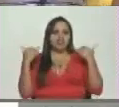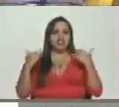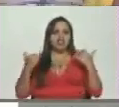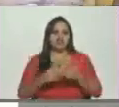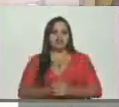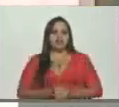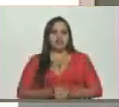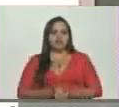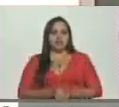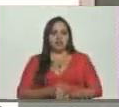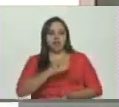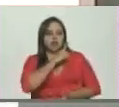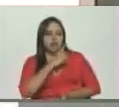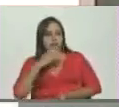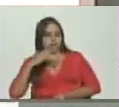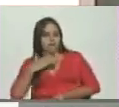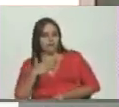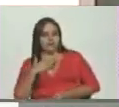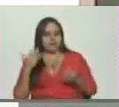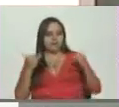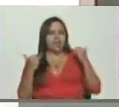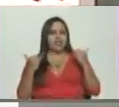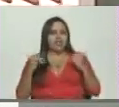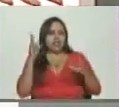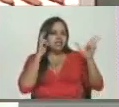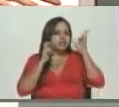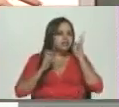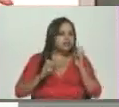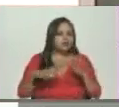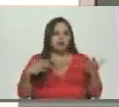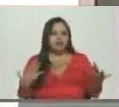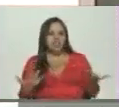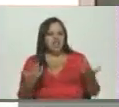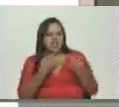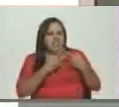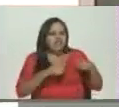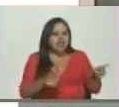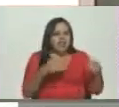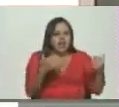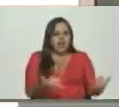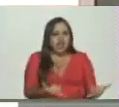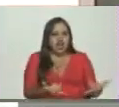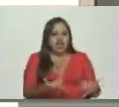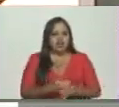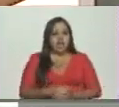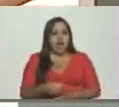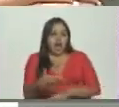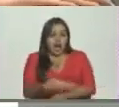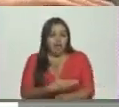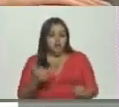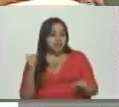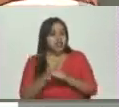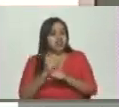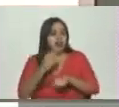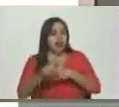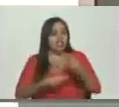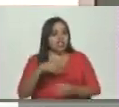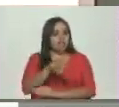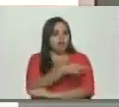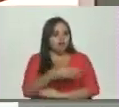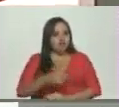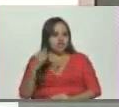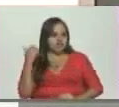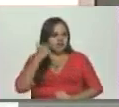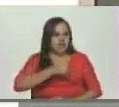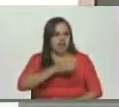Mi Parranda Suena, que tiene, ¿qué suena de diferente esta parranda a lo que ya venía realizando desde